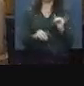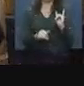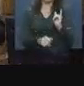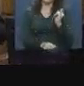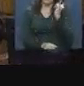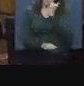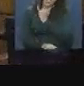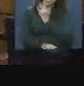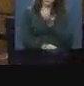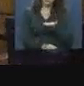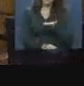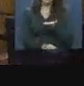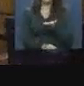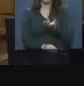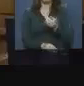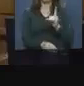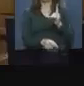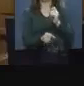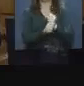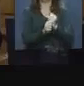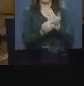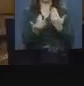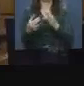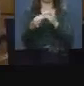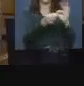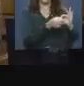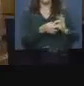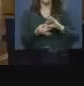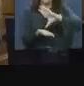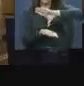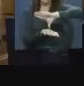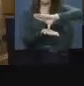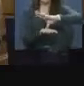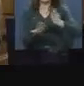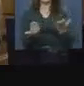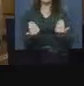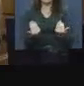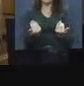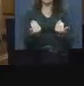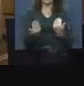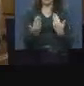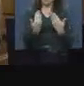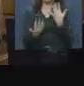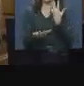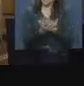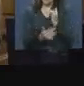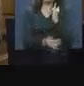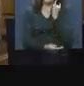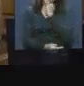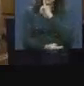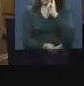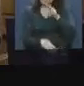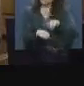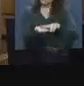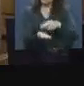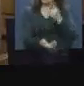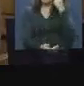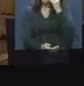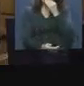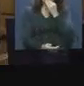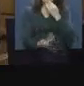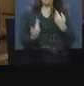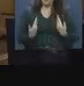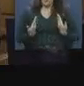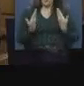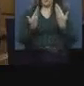errores, por ejemplo, no hemos trabajado a veces con la unión que el país necesita. Hemos tenido tropiezos, cierto, pero al mismo tiempo hemos